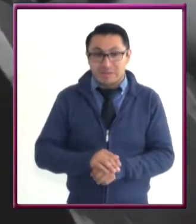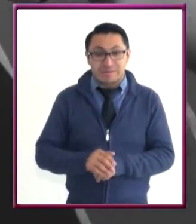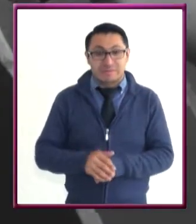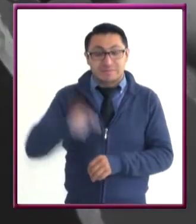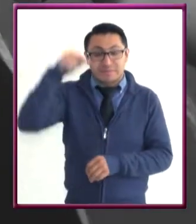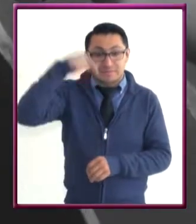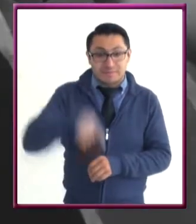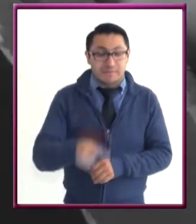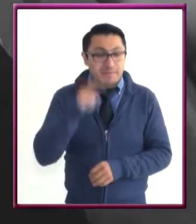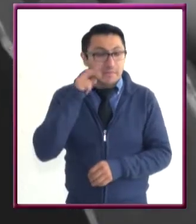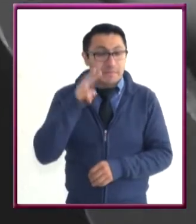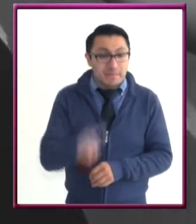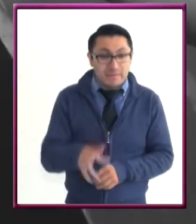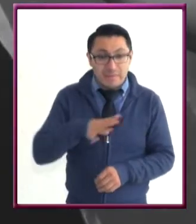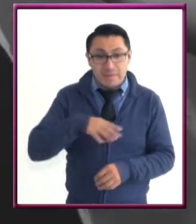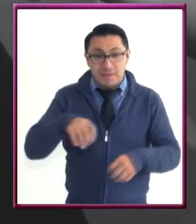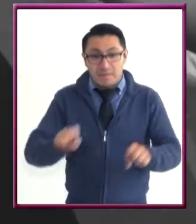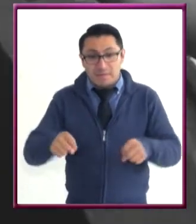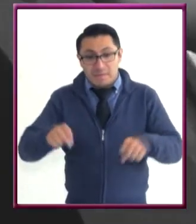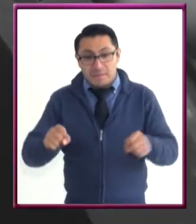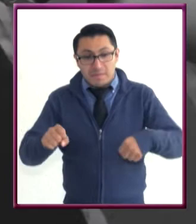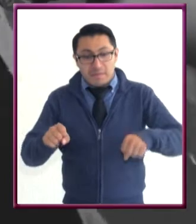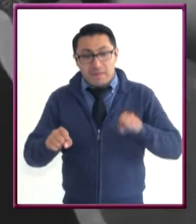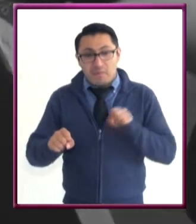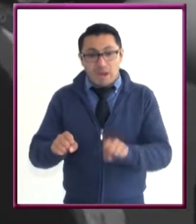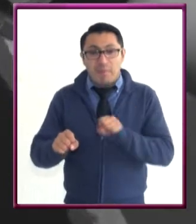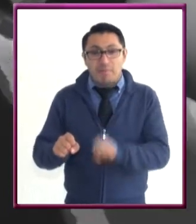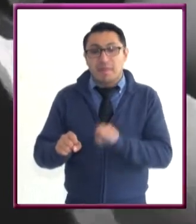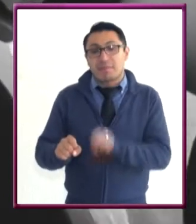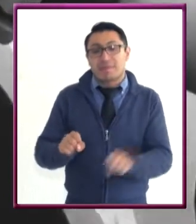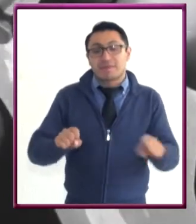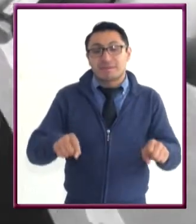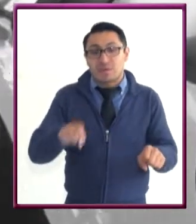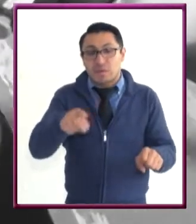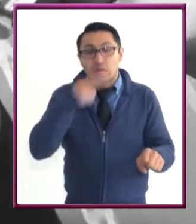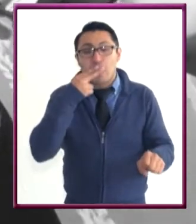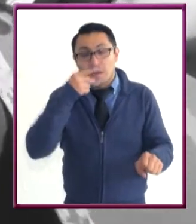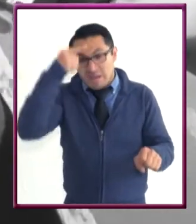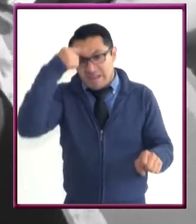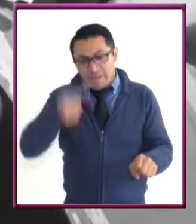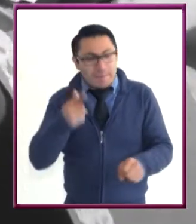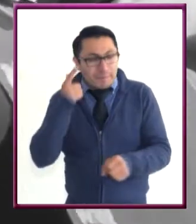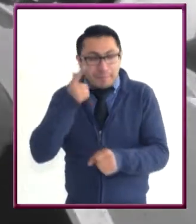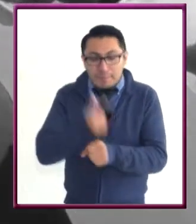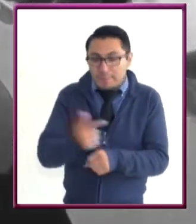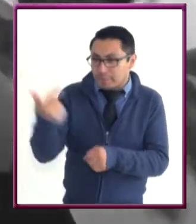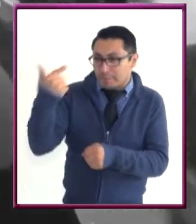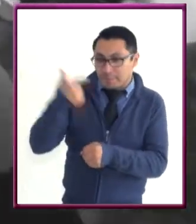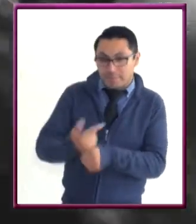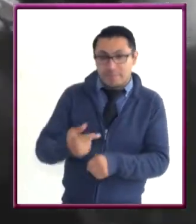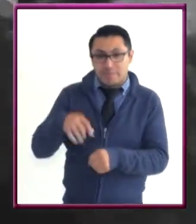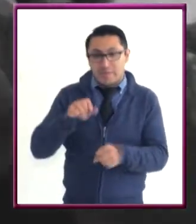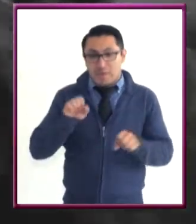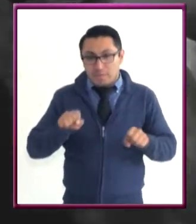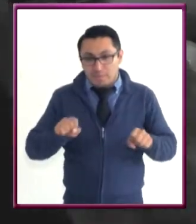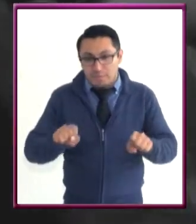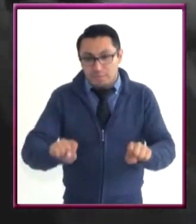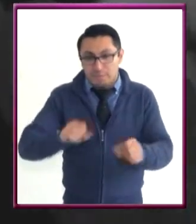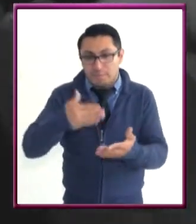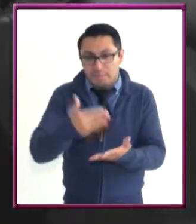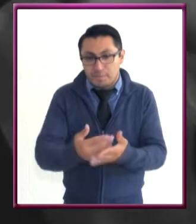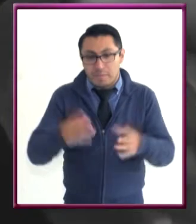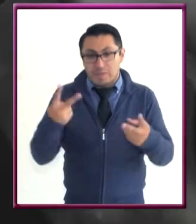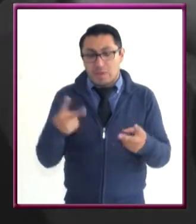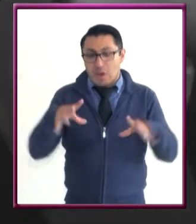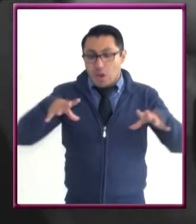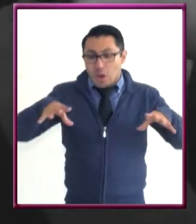servicio. Aquí encuentras las direccionales y este es el claxon. Utilízalo para hacerte notar. A la hora de frenar, aprieta los